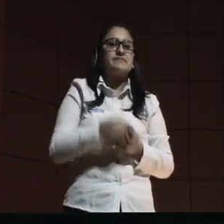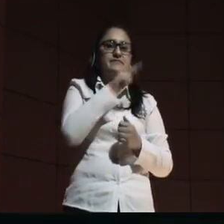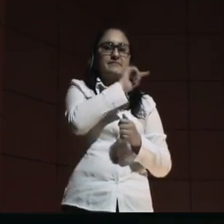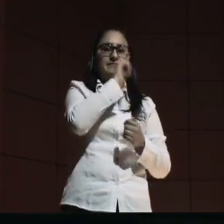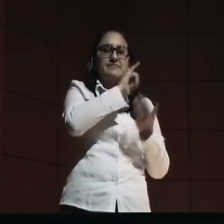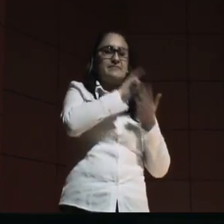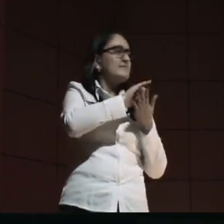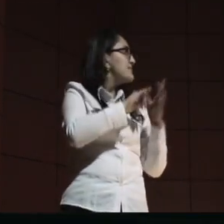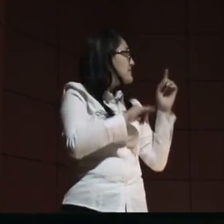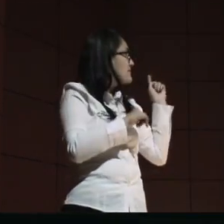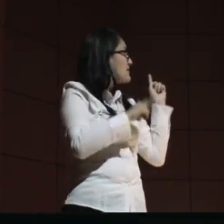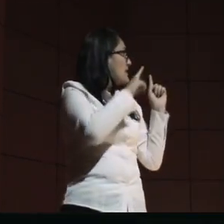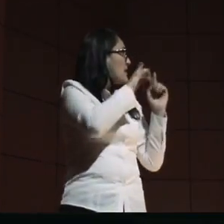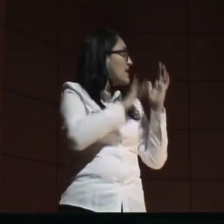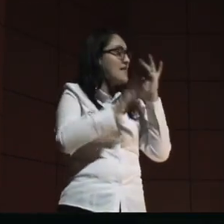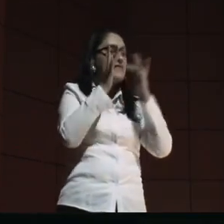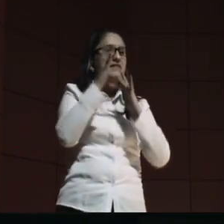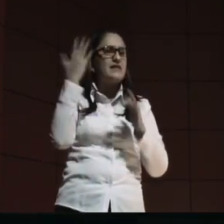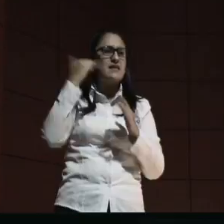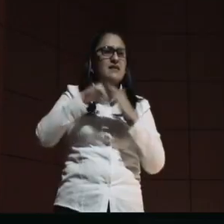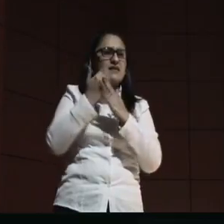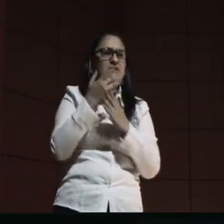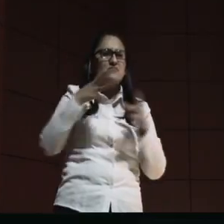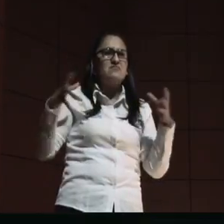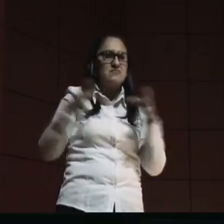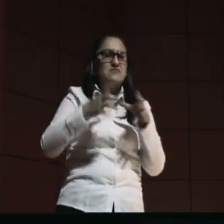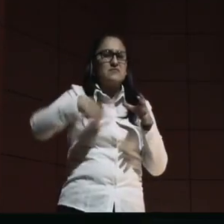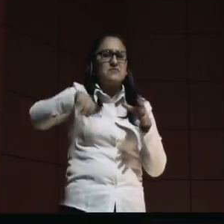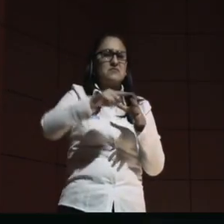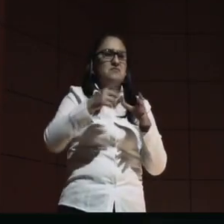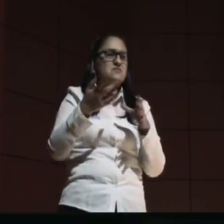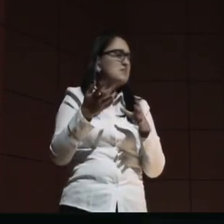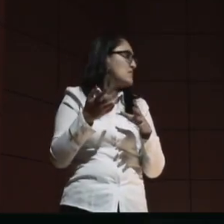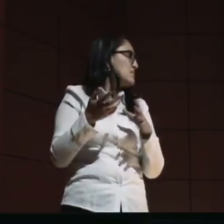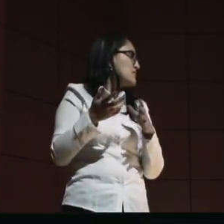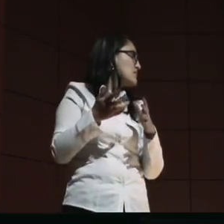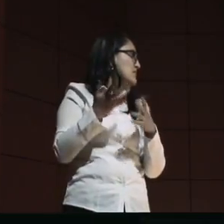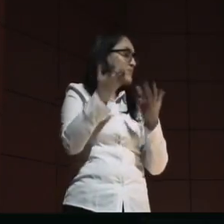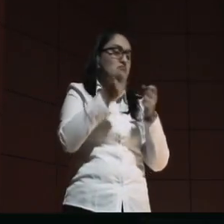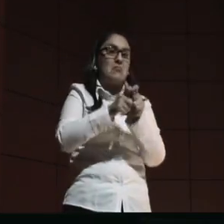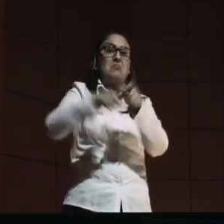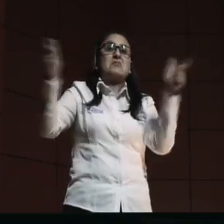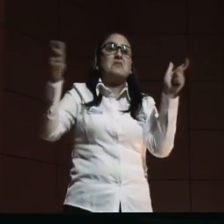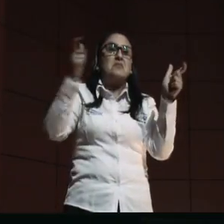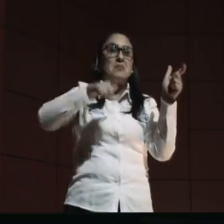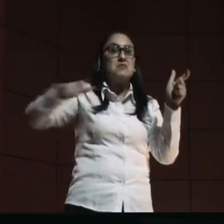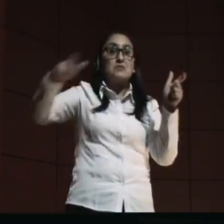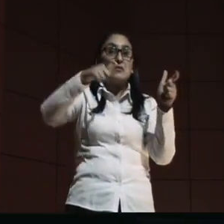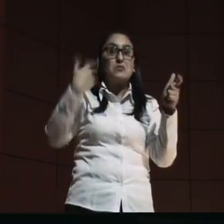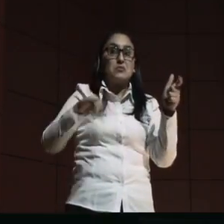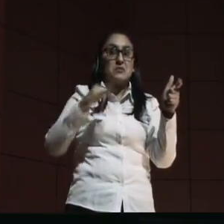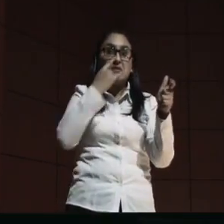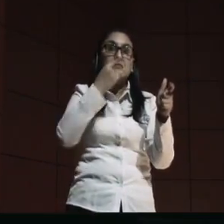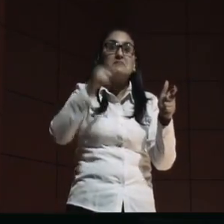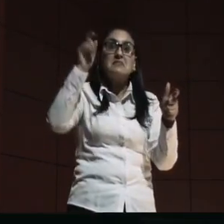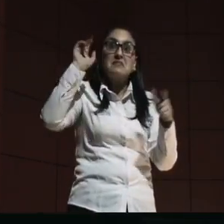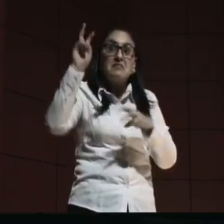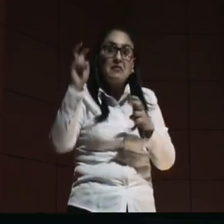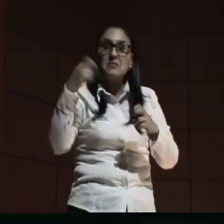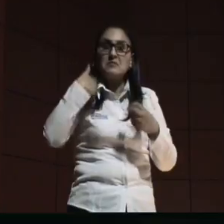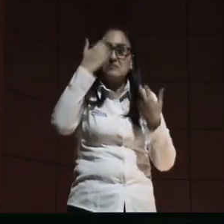abril, un total éxito, no nos esperábamos tantas personas, la verdad, interesadas acerca del